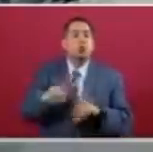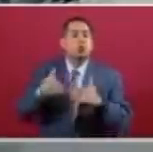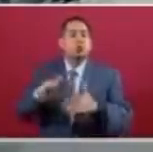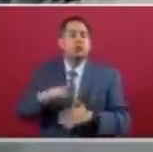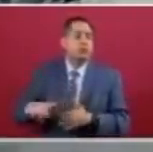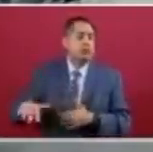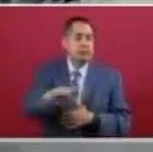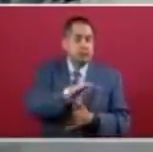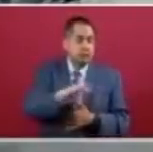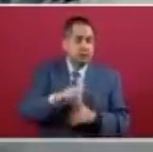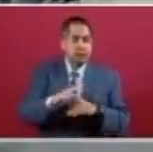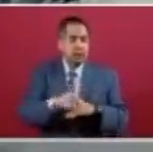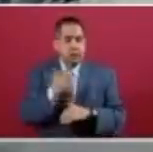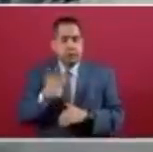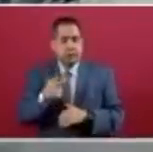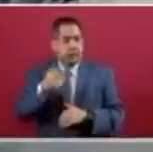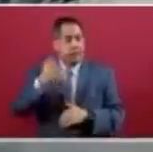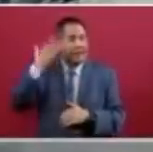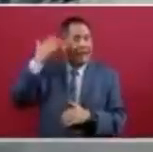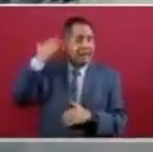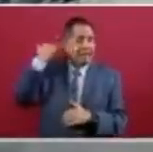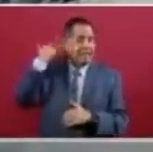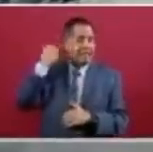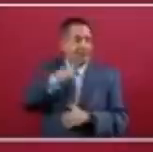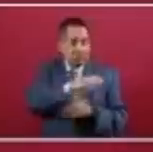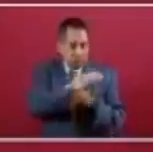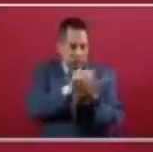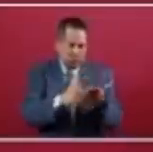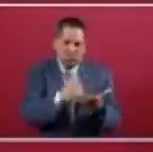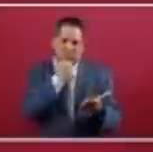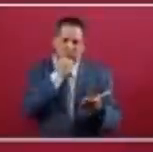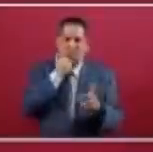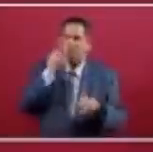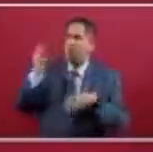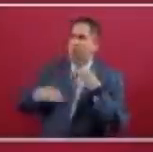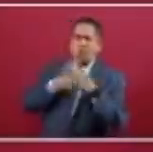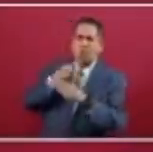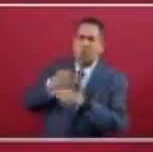porque son prácticas que en ningún lugar del mundo